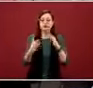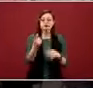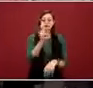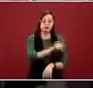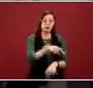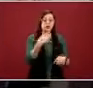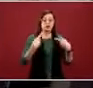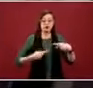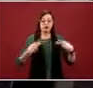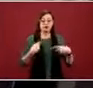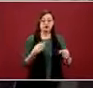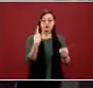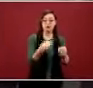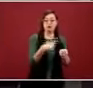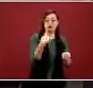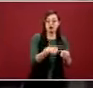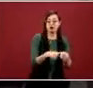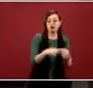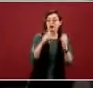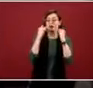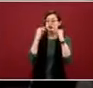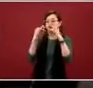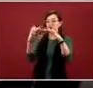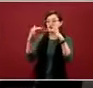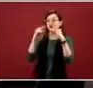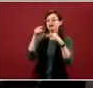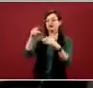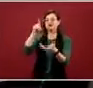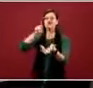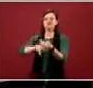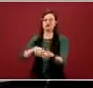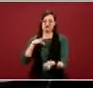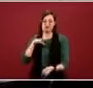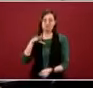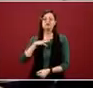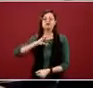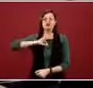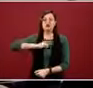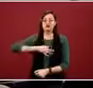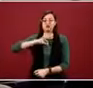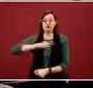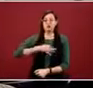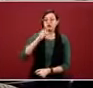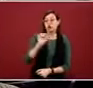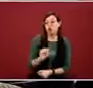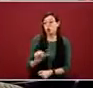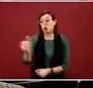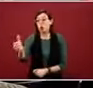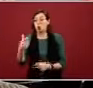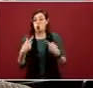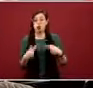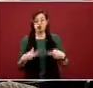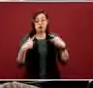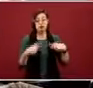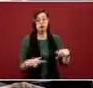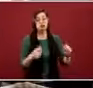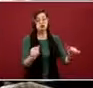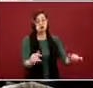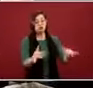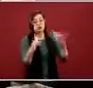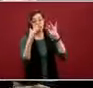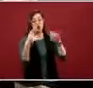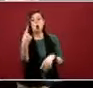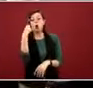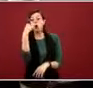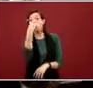persona infectada tiene una concentración importante de virus. Esos virus, si llegan a los ojos, la nariz o